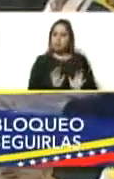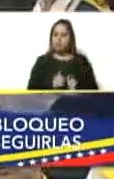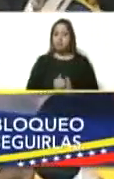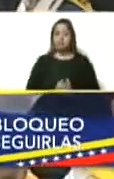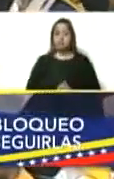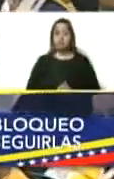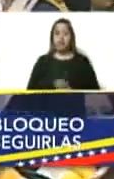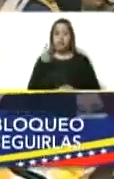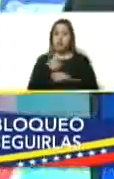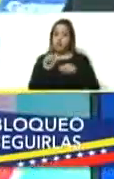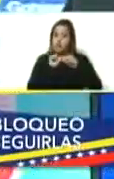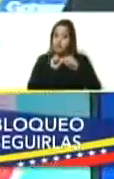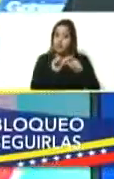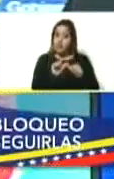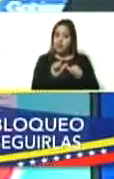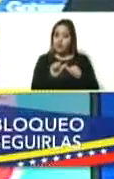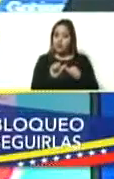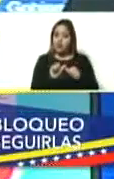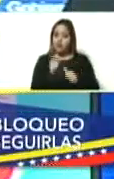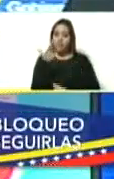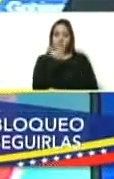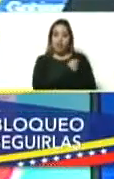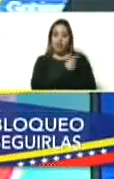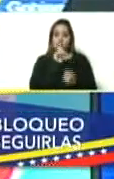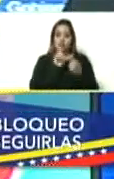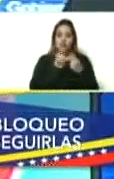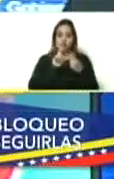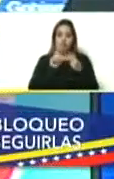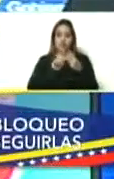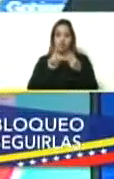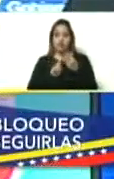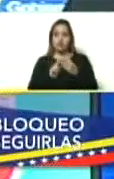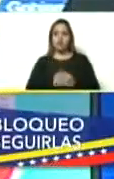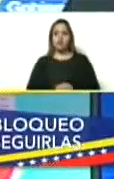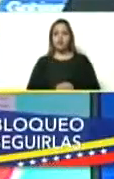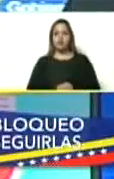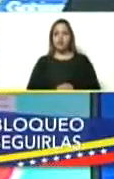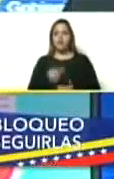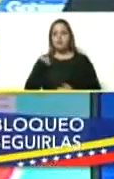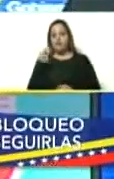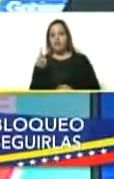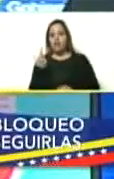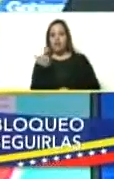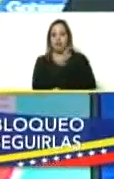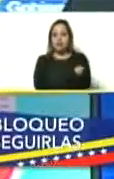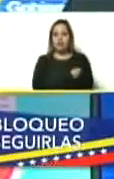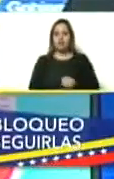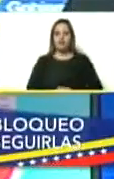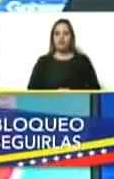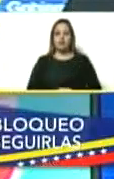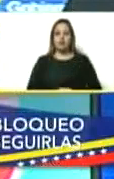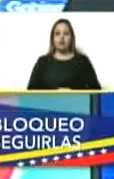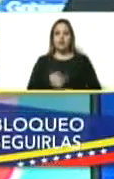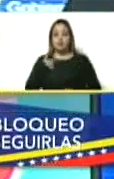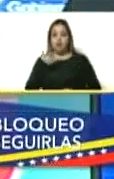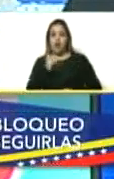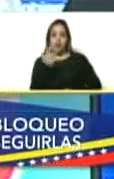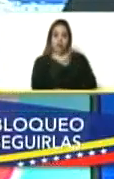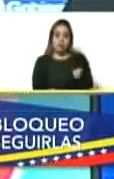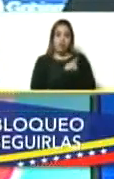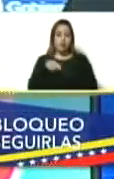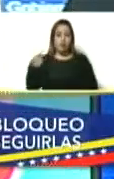Hay que seguir poniéndose el refuerzo. Yo tengo pendiente el refuerzo. No me he puesto el refuerzo, me lo voy a poner en estos